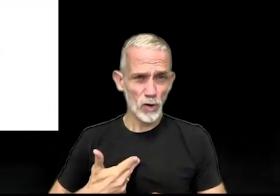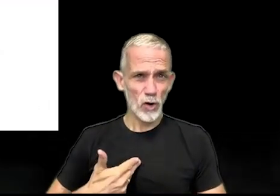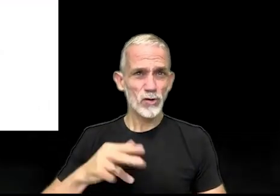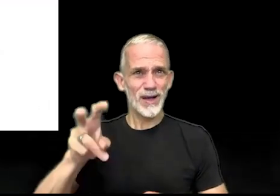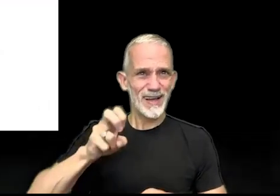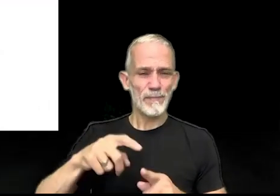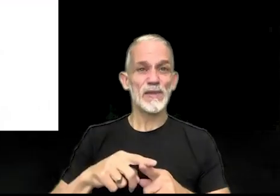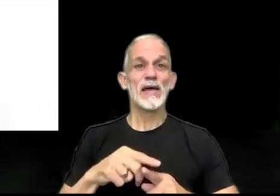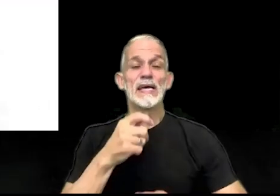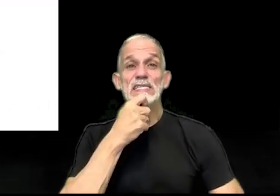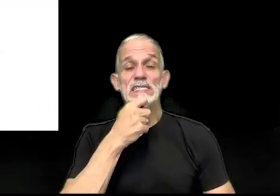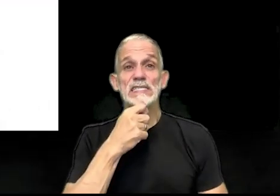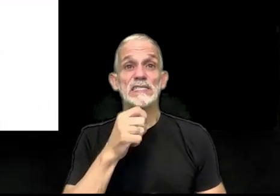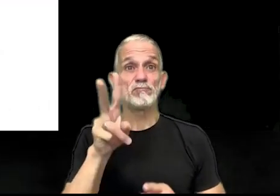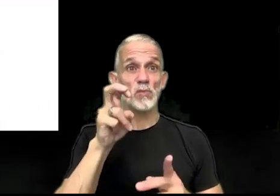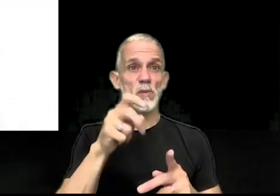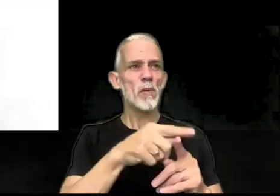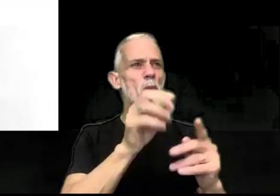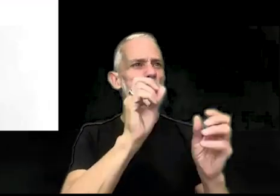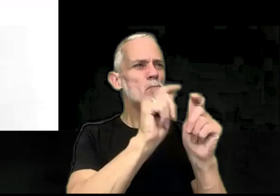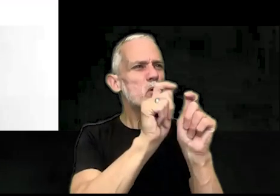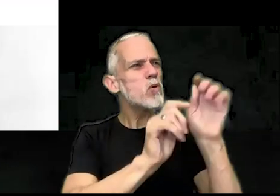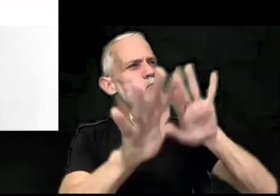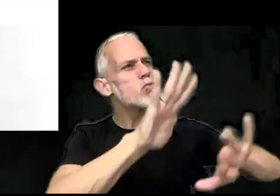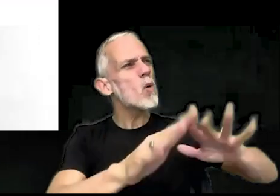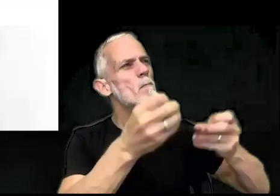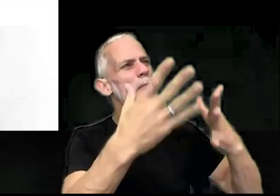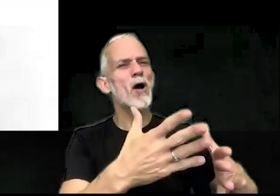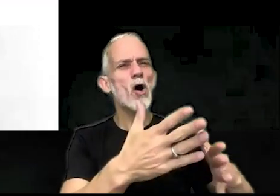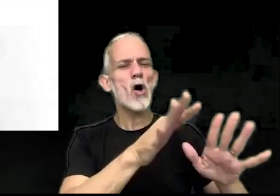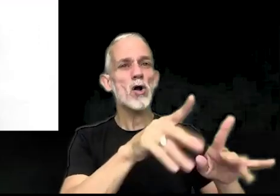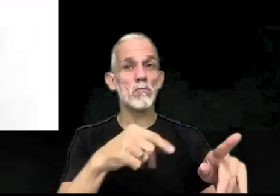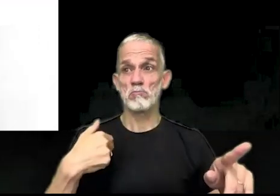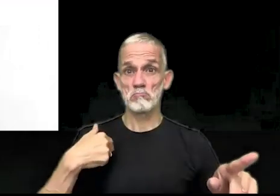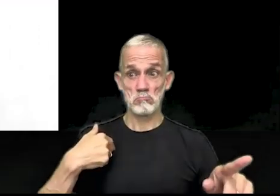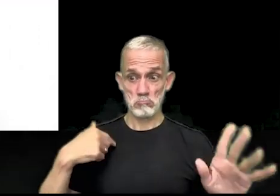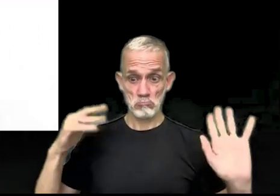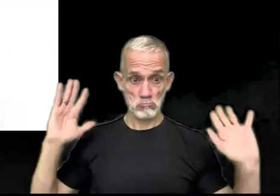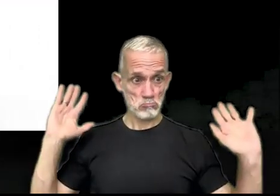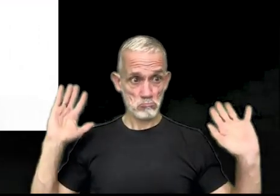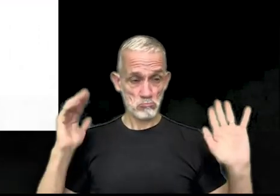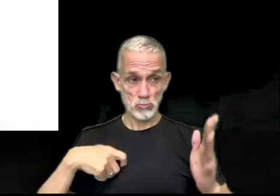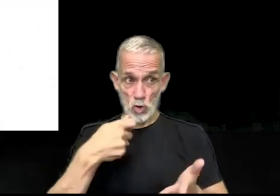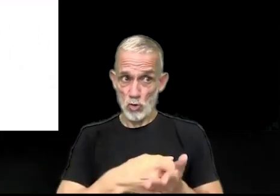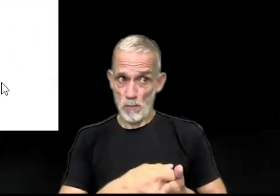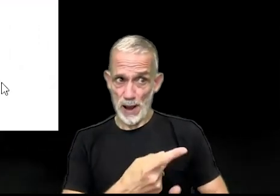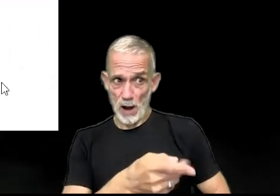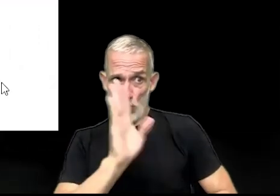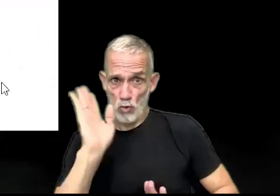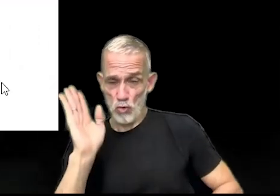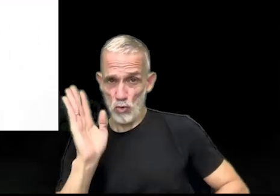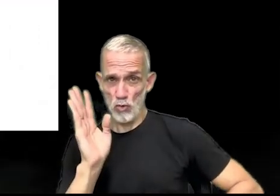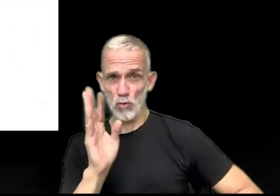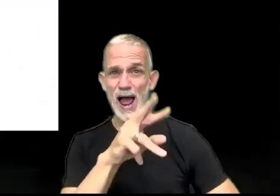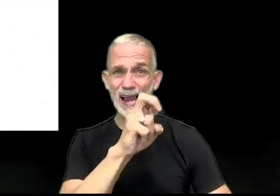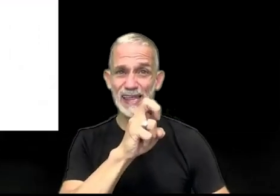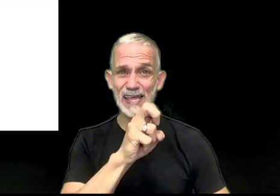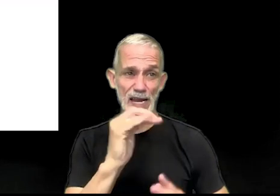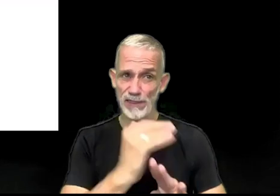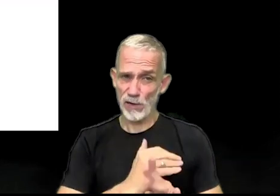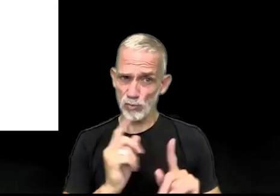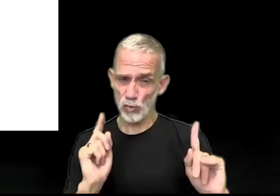Cuando el inquilino introduce mejoras que el locador no se las va a reconocer con el